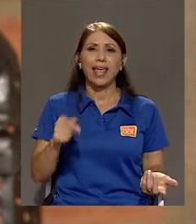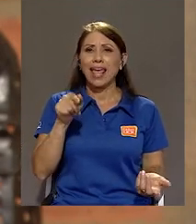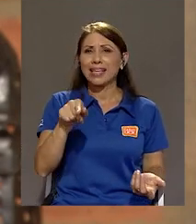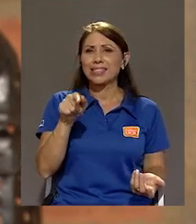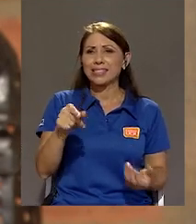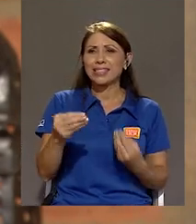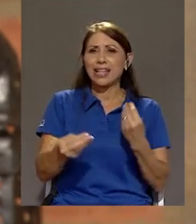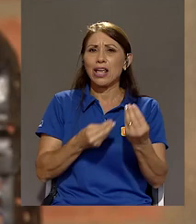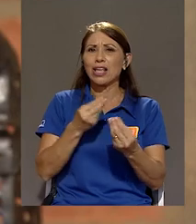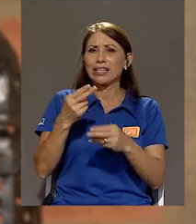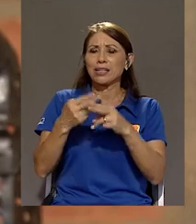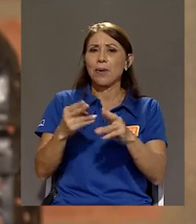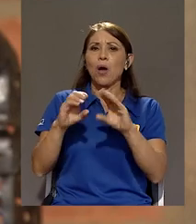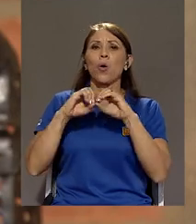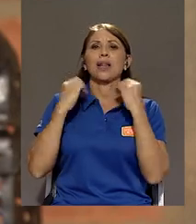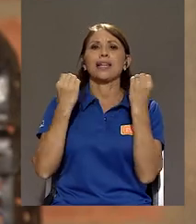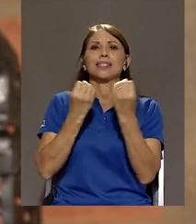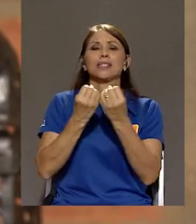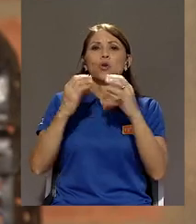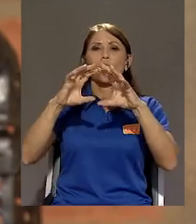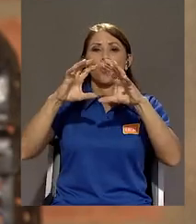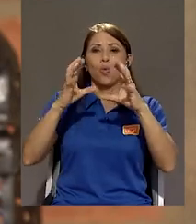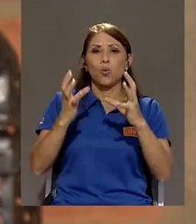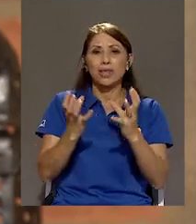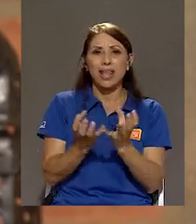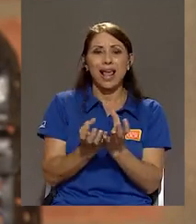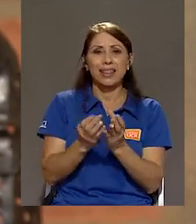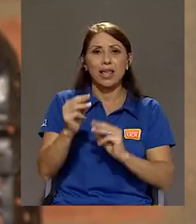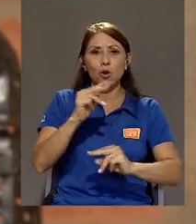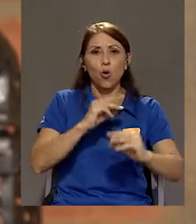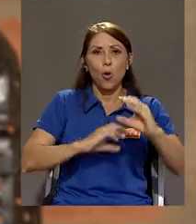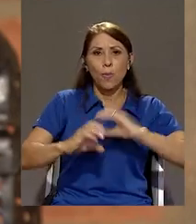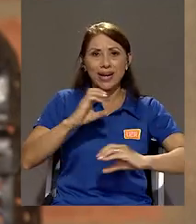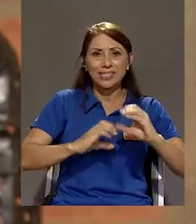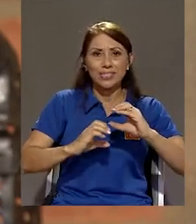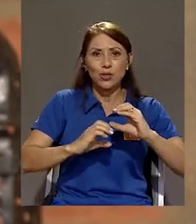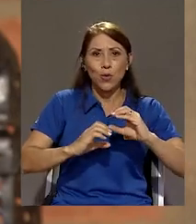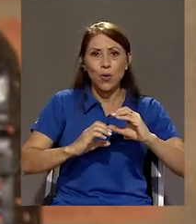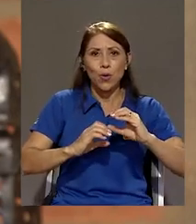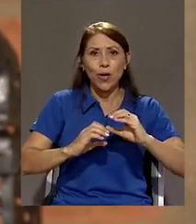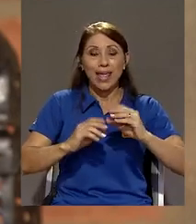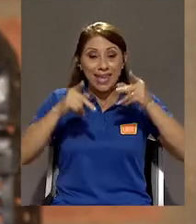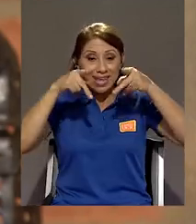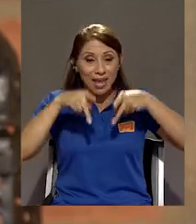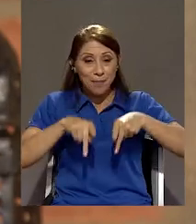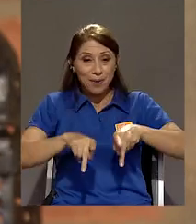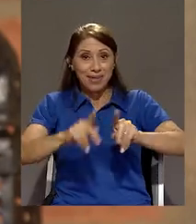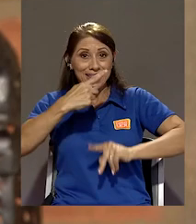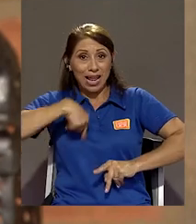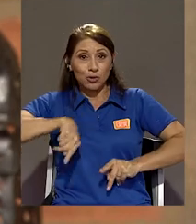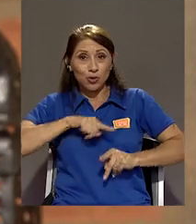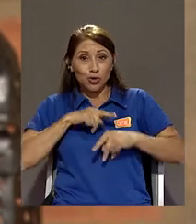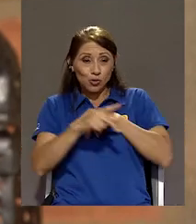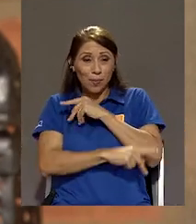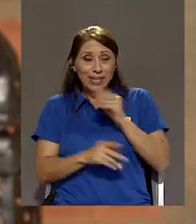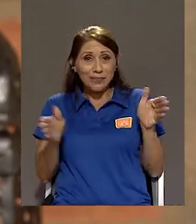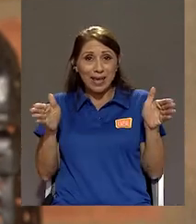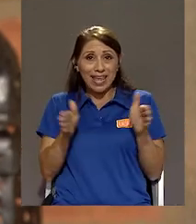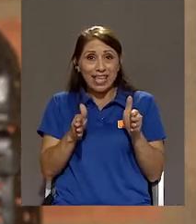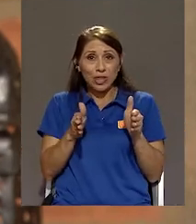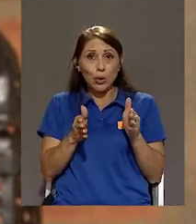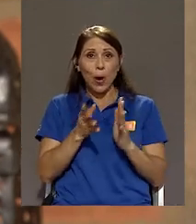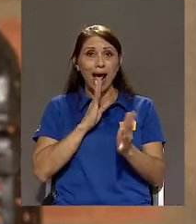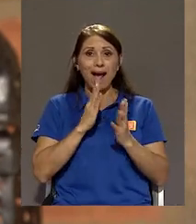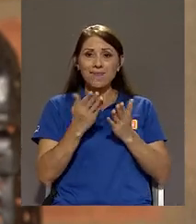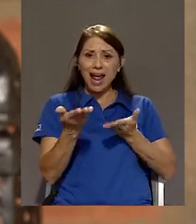este tinglado que se llama Organización Mundial de Comercio y el que nos permite a nosotros como país pequeñito hablarnos de tú a tú